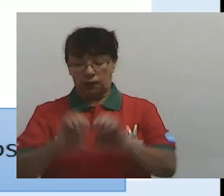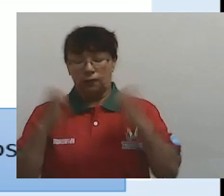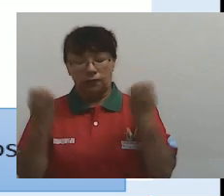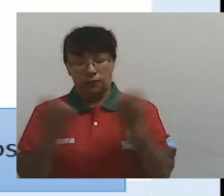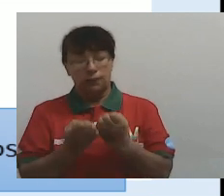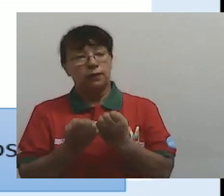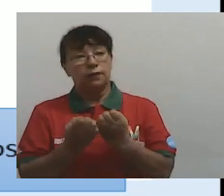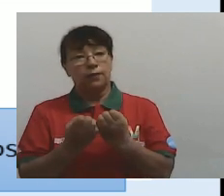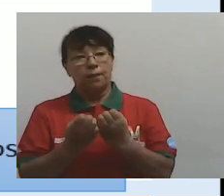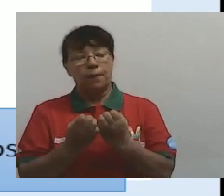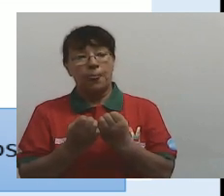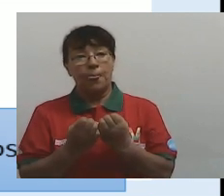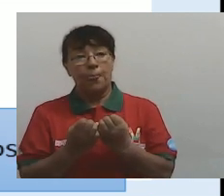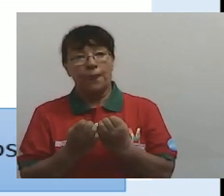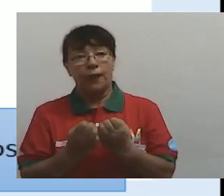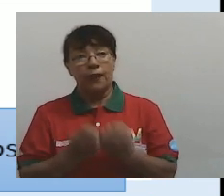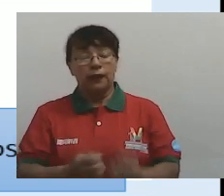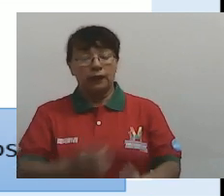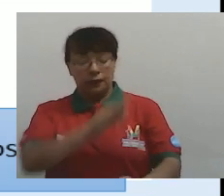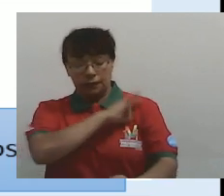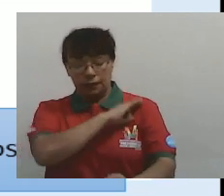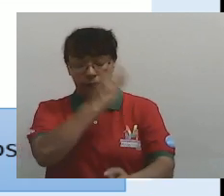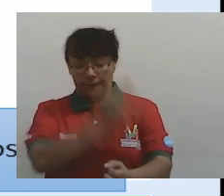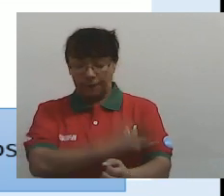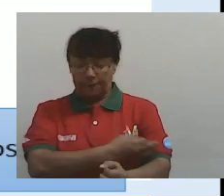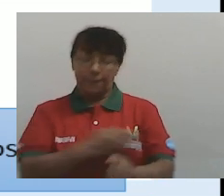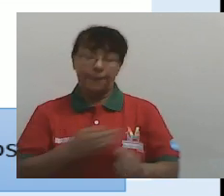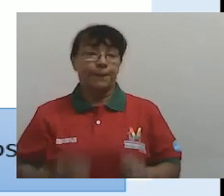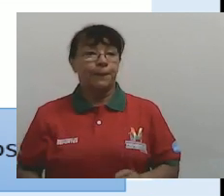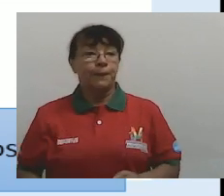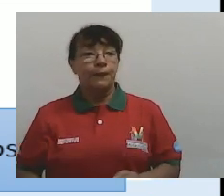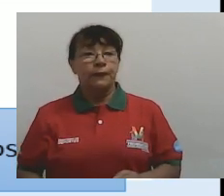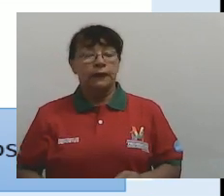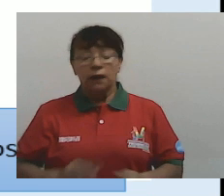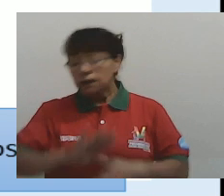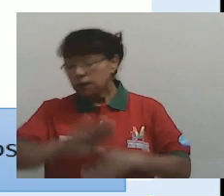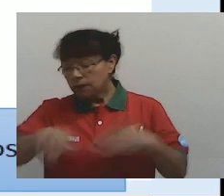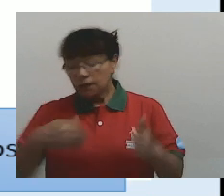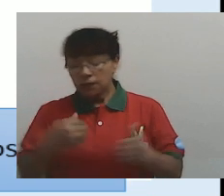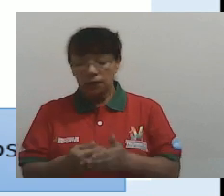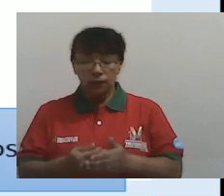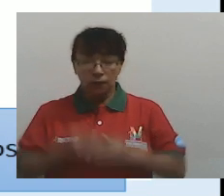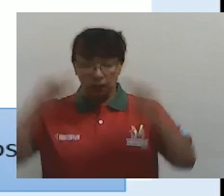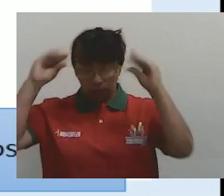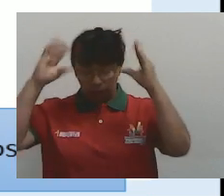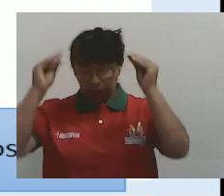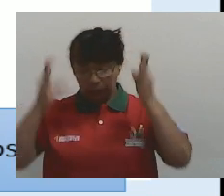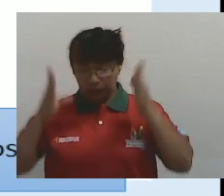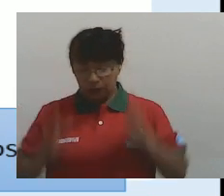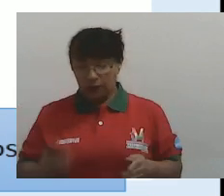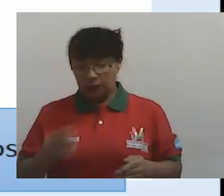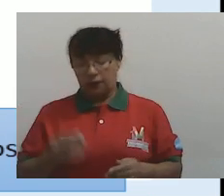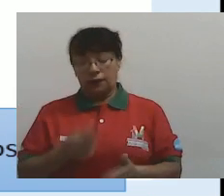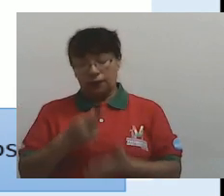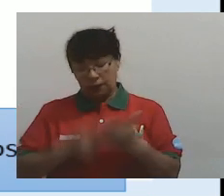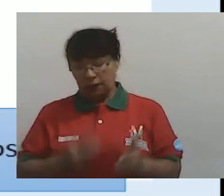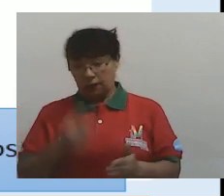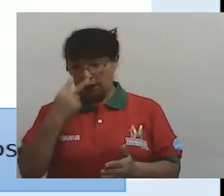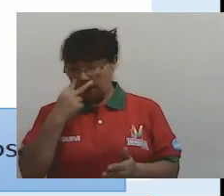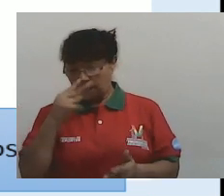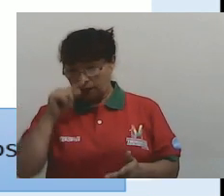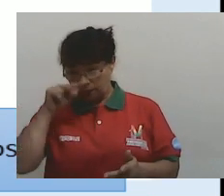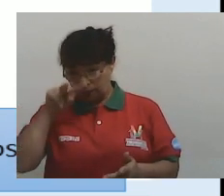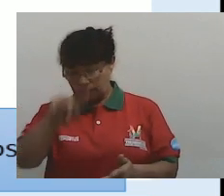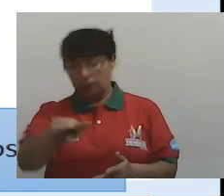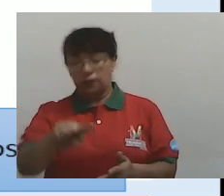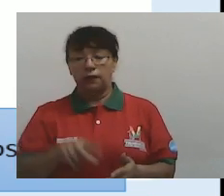Esa es la prueba de resistencia. En esa prueba de resistencia, todos los jueces que han estado trabajando en el resto de los eventos tienen